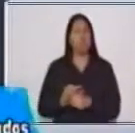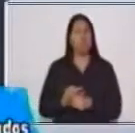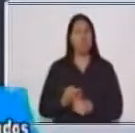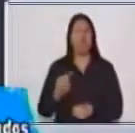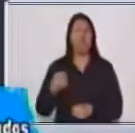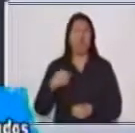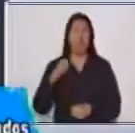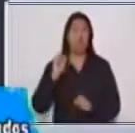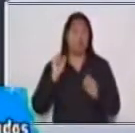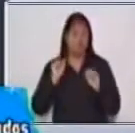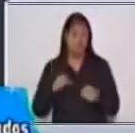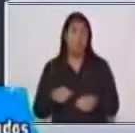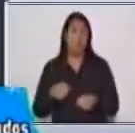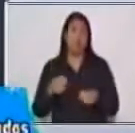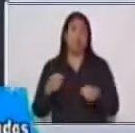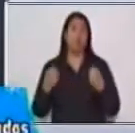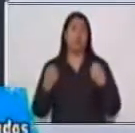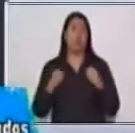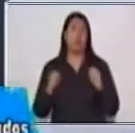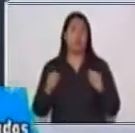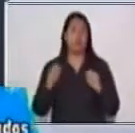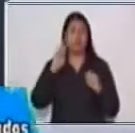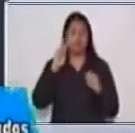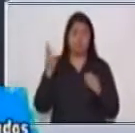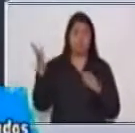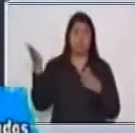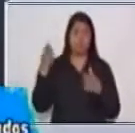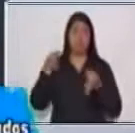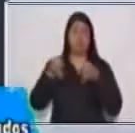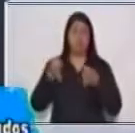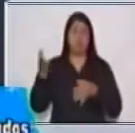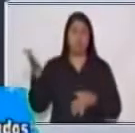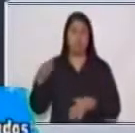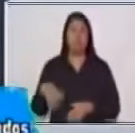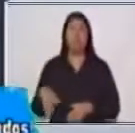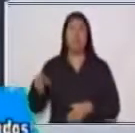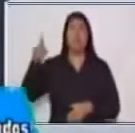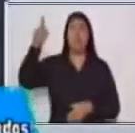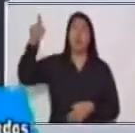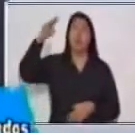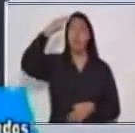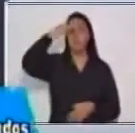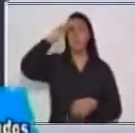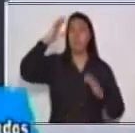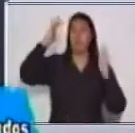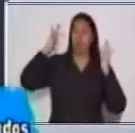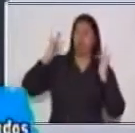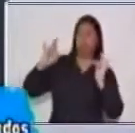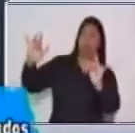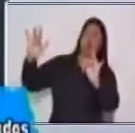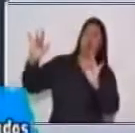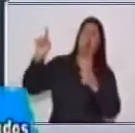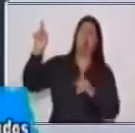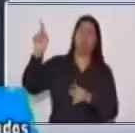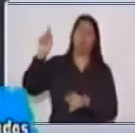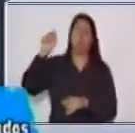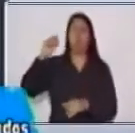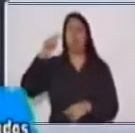podríamos aplicar de la siguiente manera. En el desierto de México hay una temperatura de